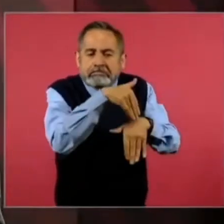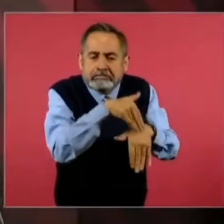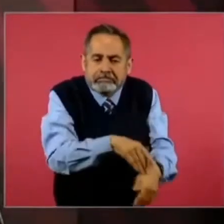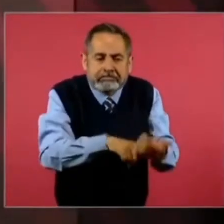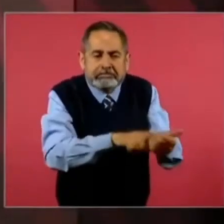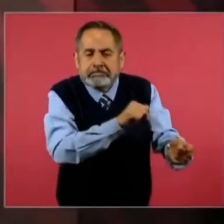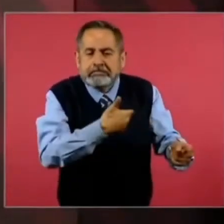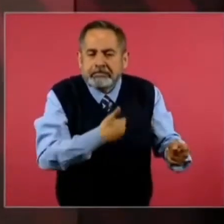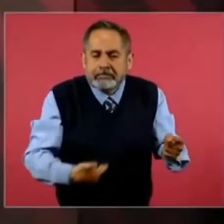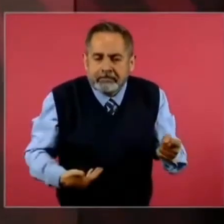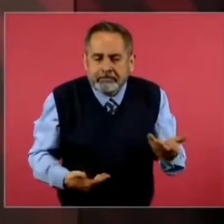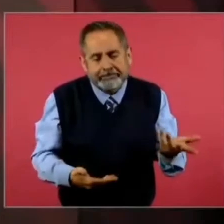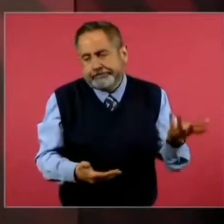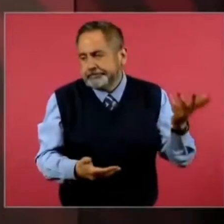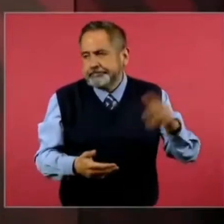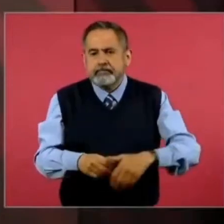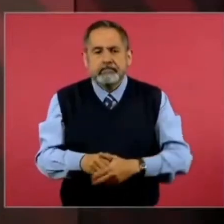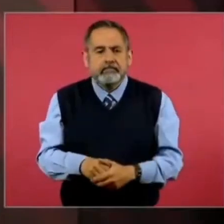Entonces,